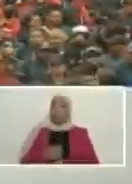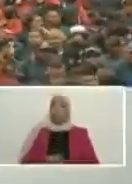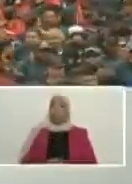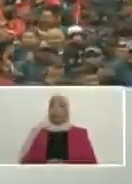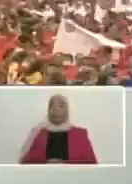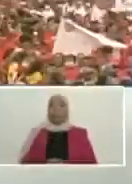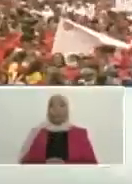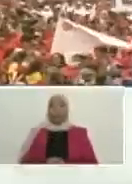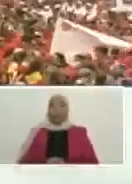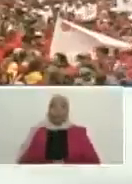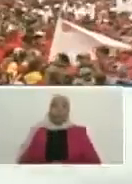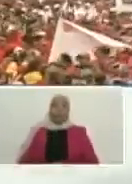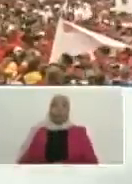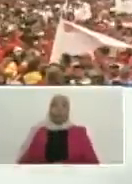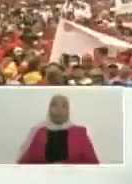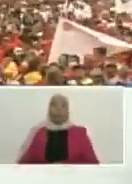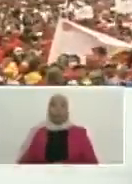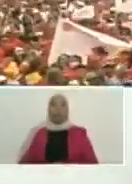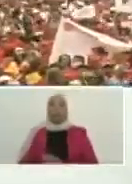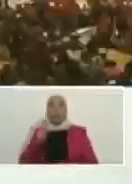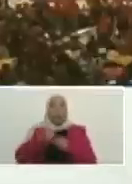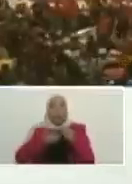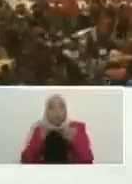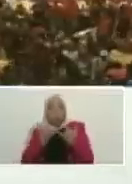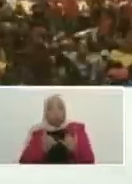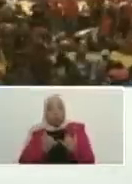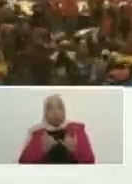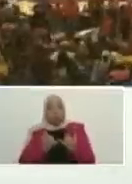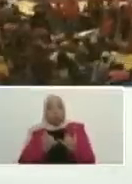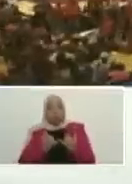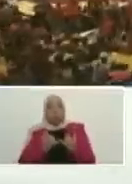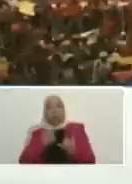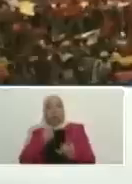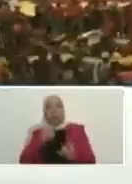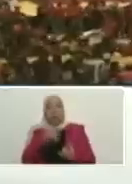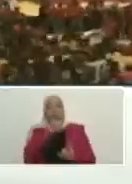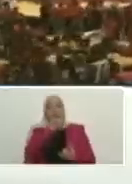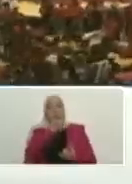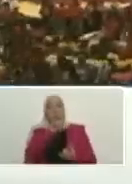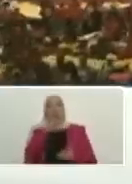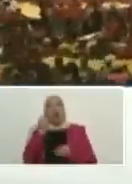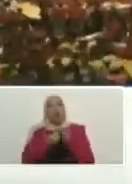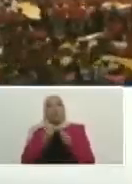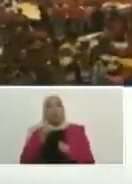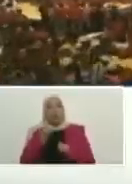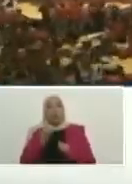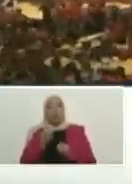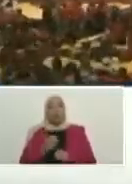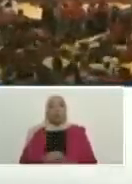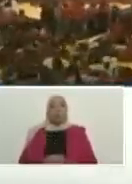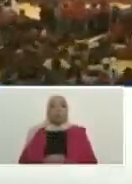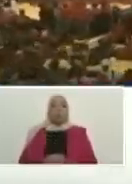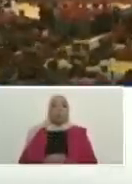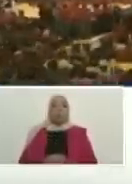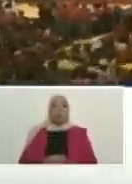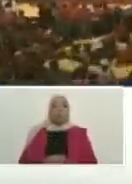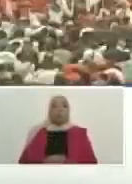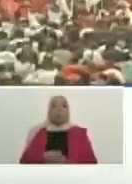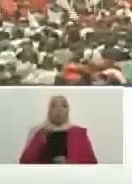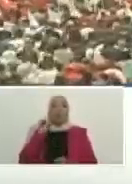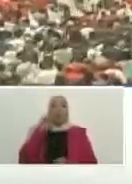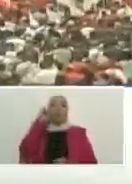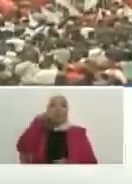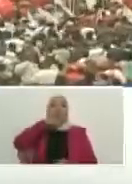Y alguien tenía que hacerlo. Y tenía que ocurrir. Estaba escrito en la